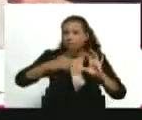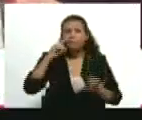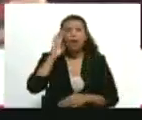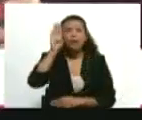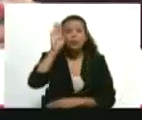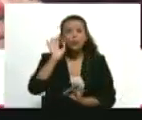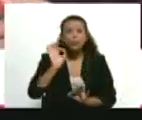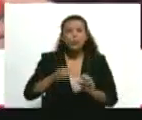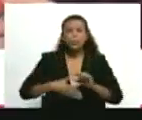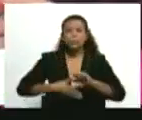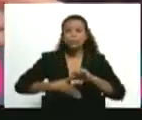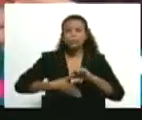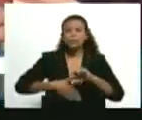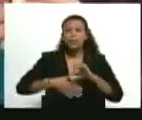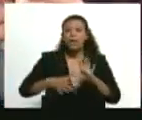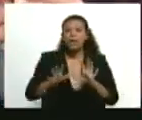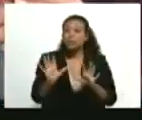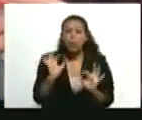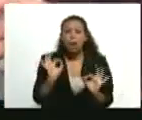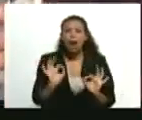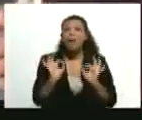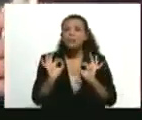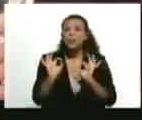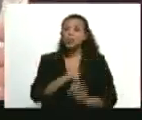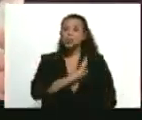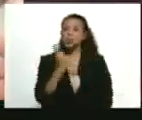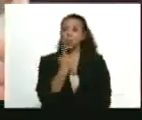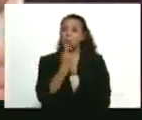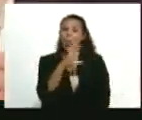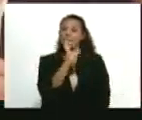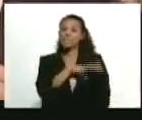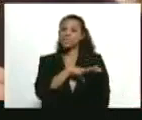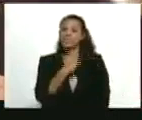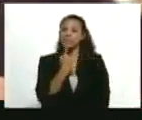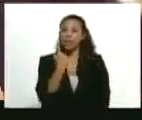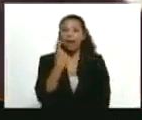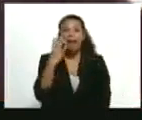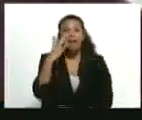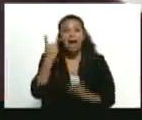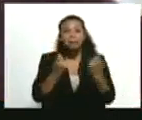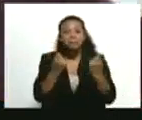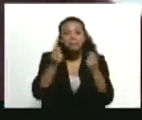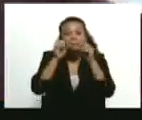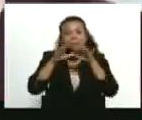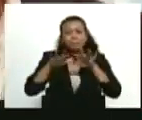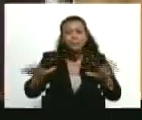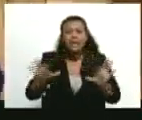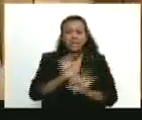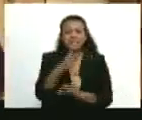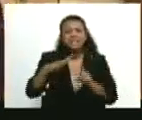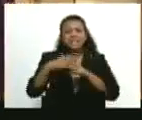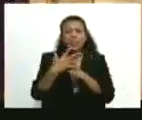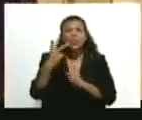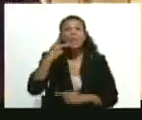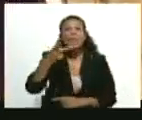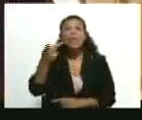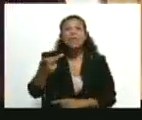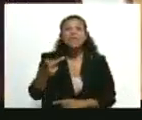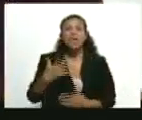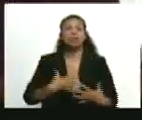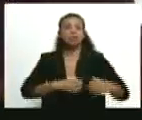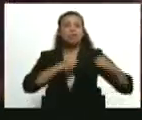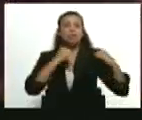futuro es que esto no es un hecho exclusivamente chileno, sino que es la expresión chilena de una política